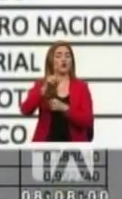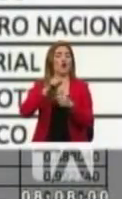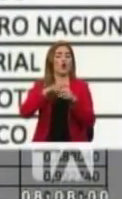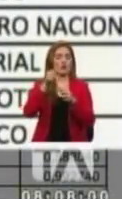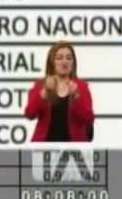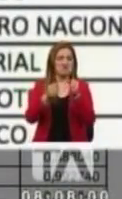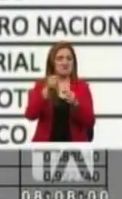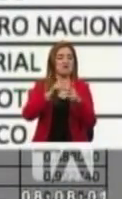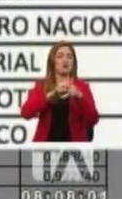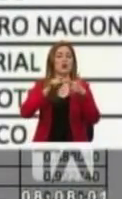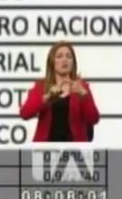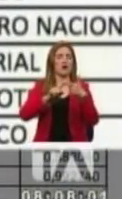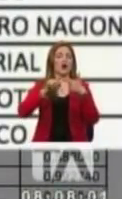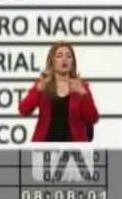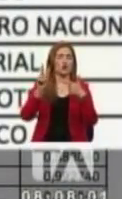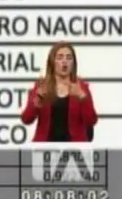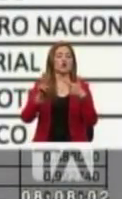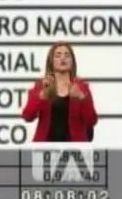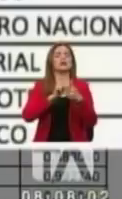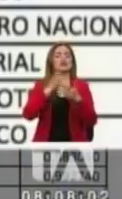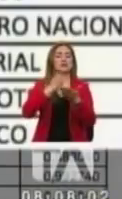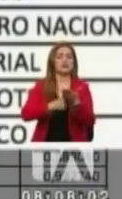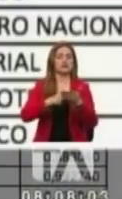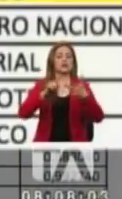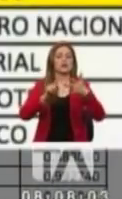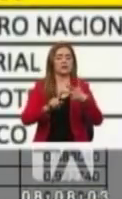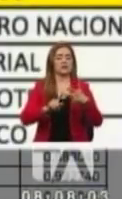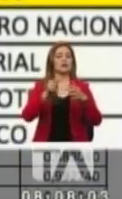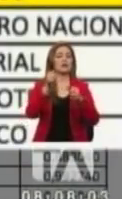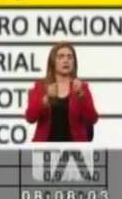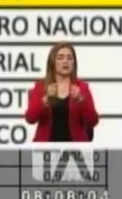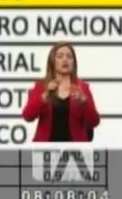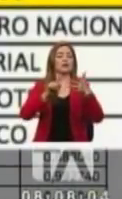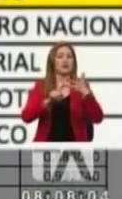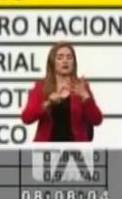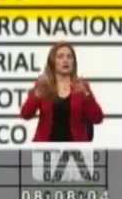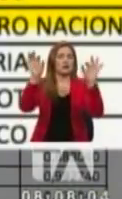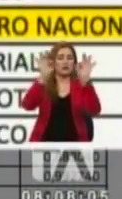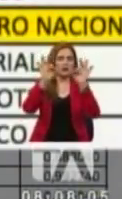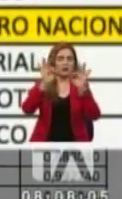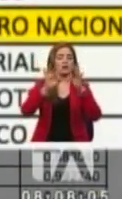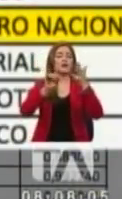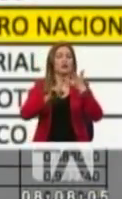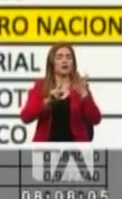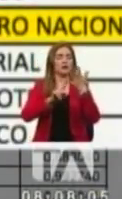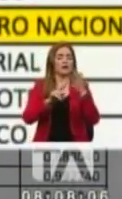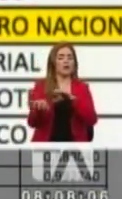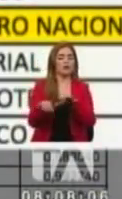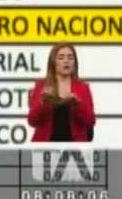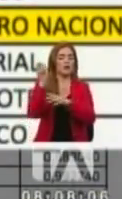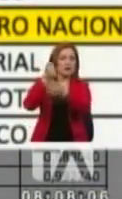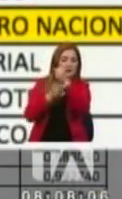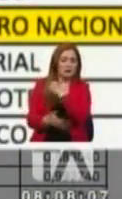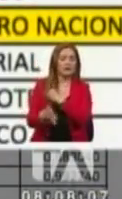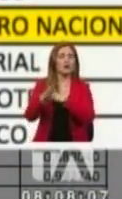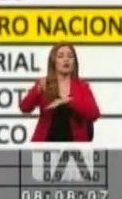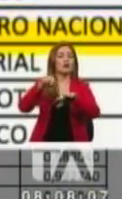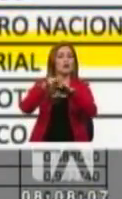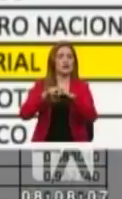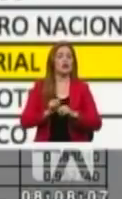el 2 también automotriz dice el 2 el sector camaronero dice el 2 eléctrico dice el 2 para la actividad pesquera nacional